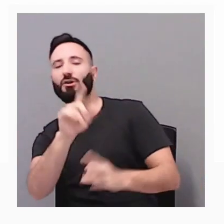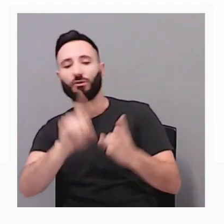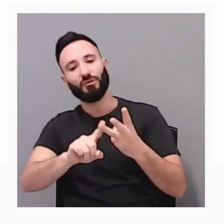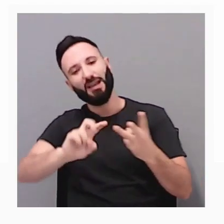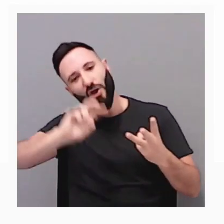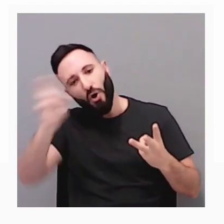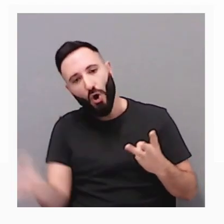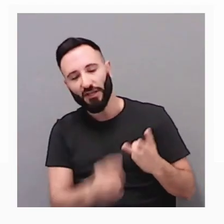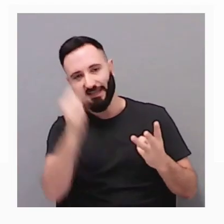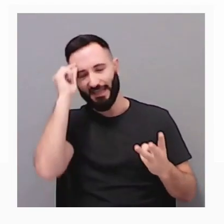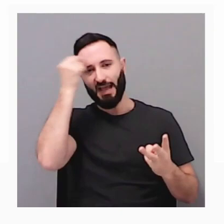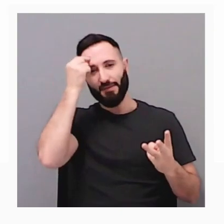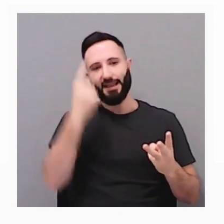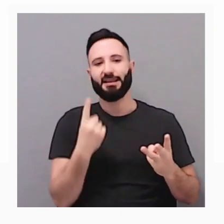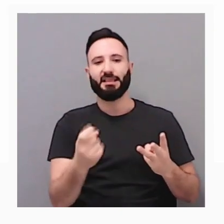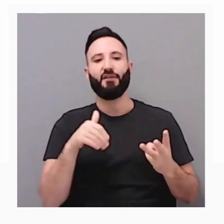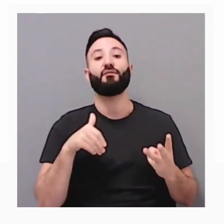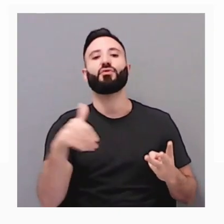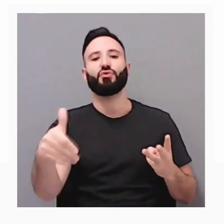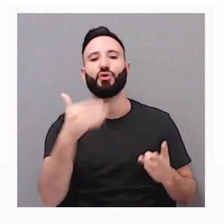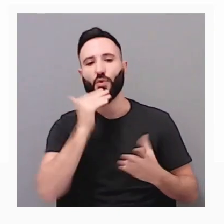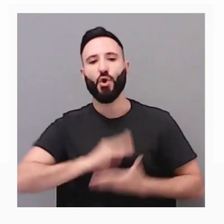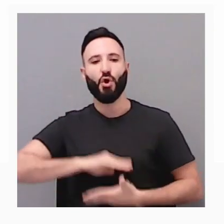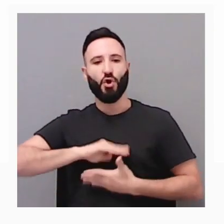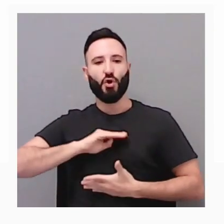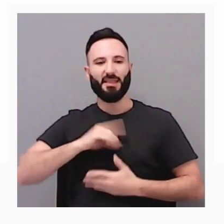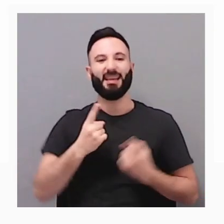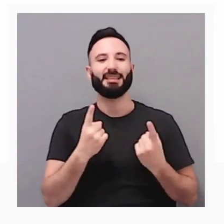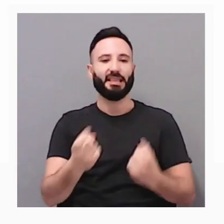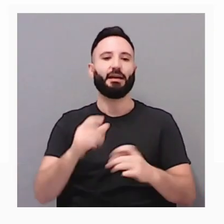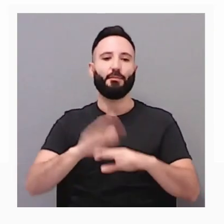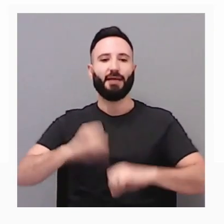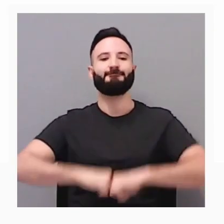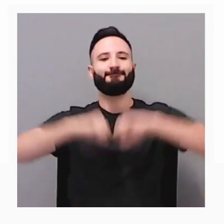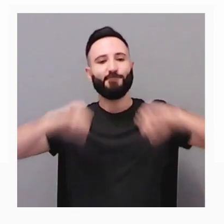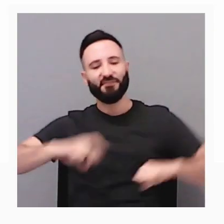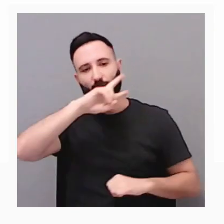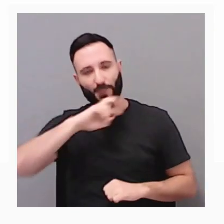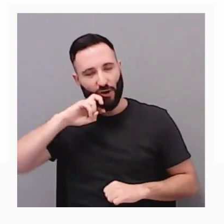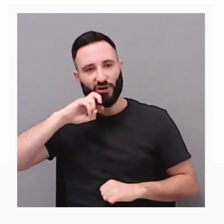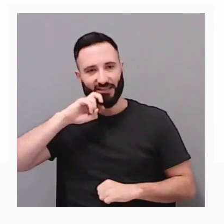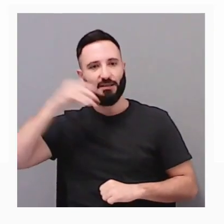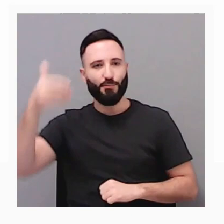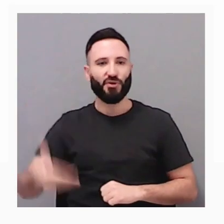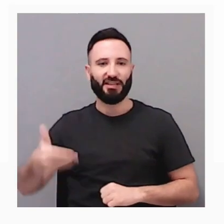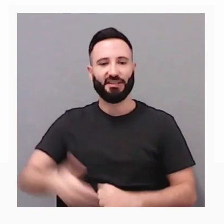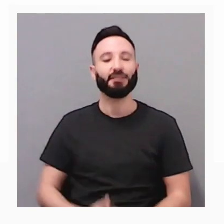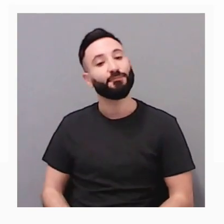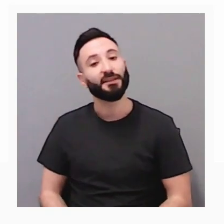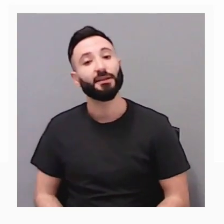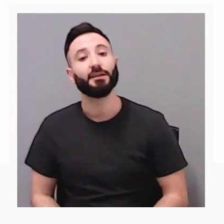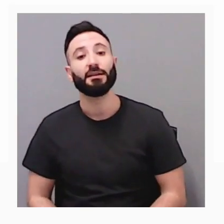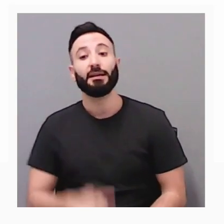otras habilidades que van a ser habilidades de futuro, competencias que van a necesitar y reforzando valores que nos parecen importantes. Y es que aquí